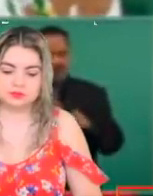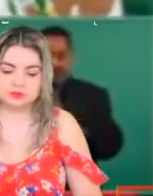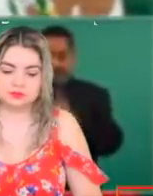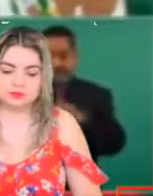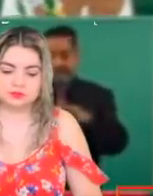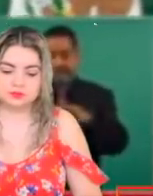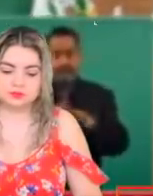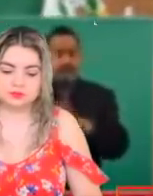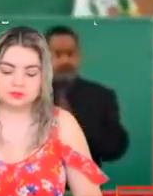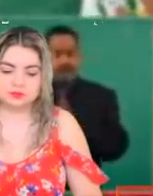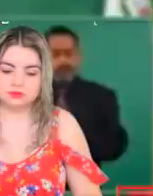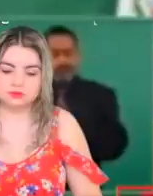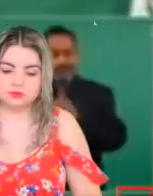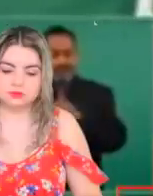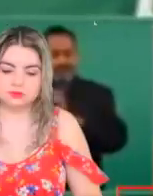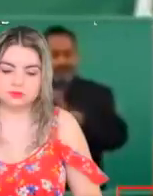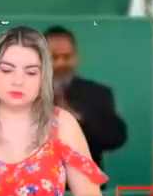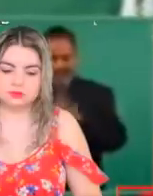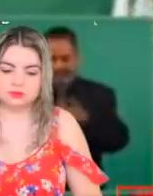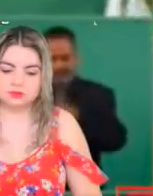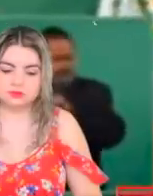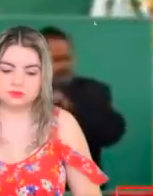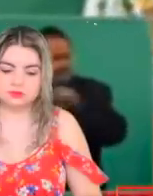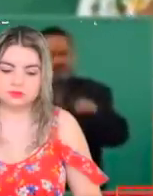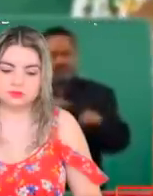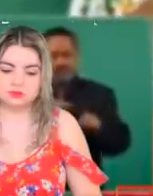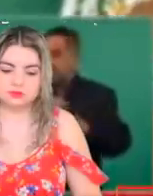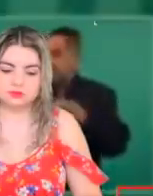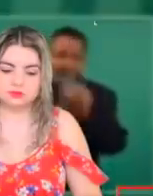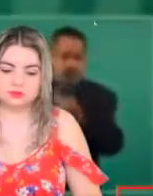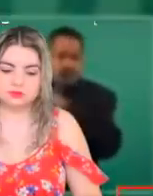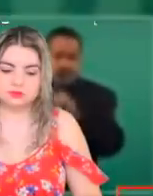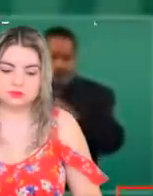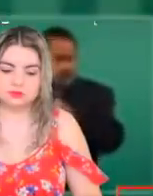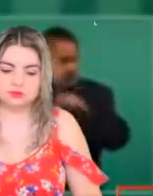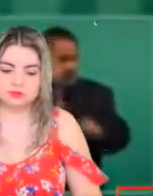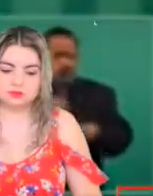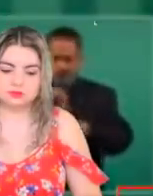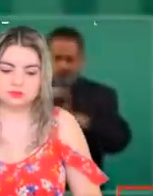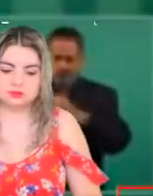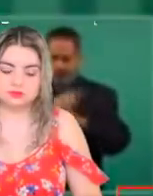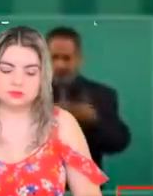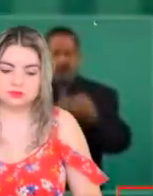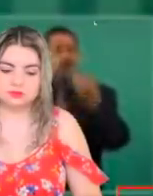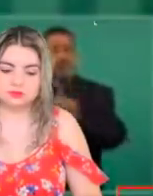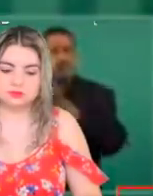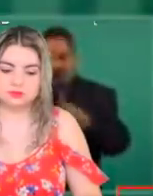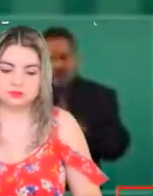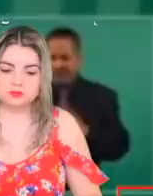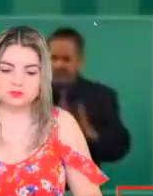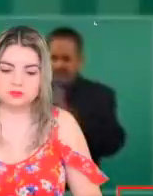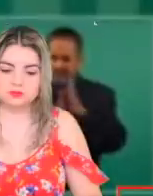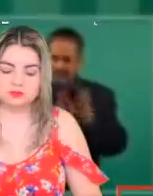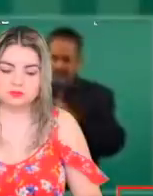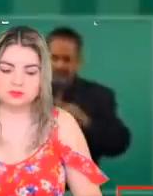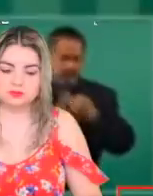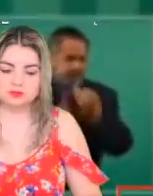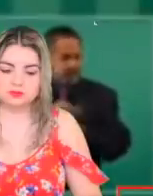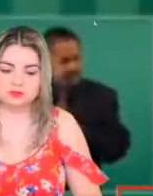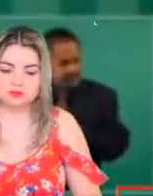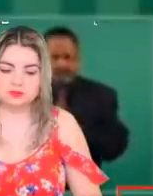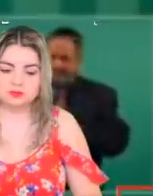que dices Baja California y van a haber elecciones, bueno, vamos, todos, pero en el país, que nadie se quede sin participar,